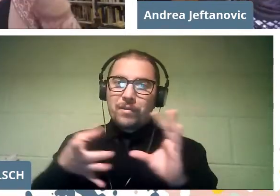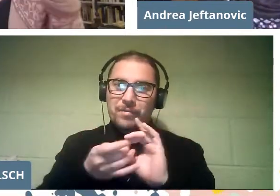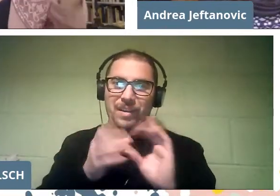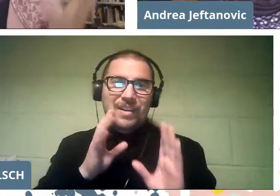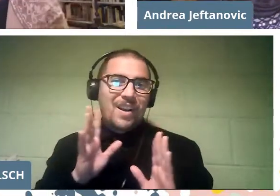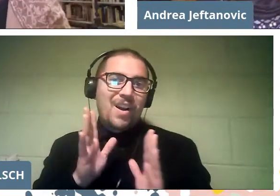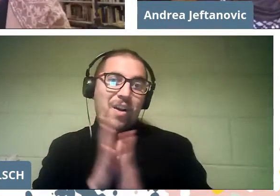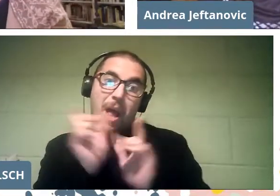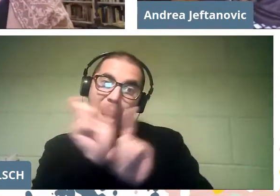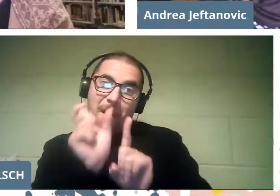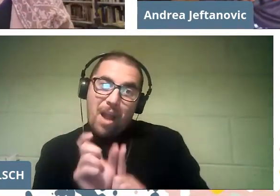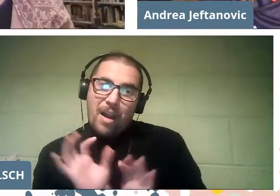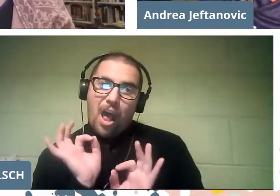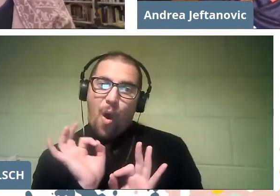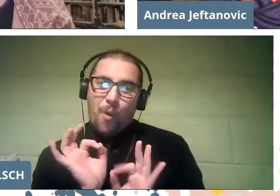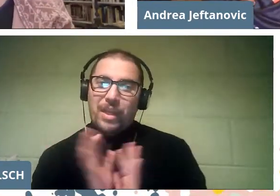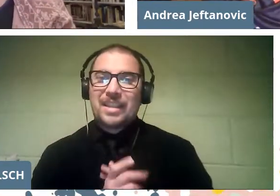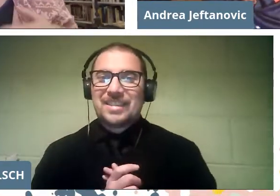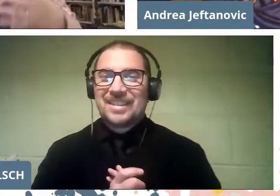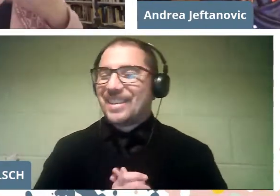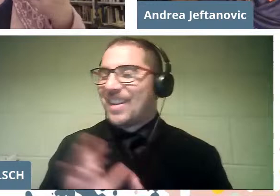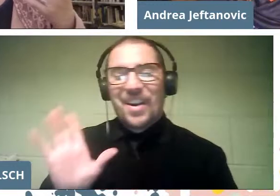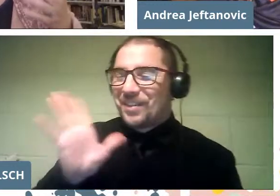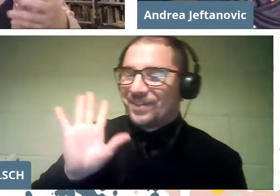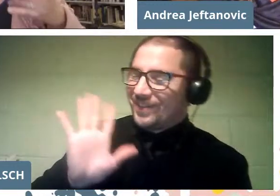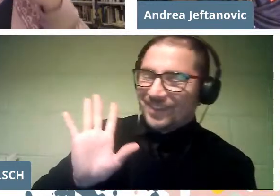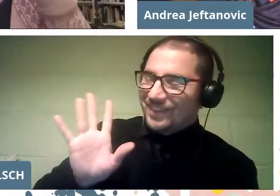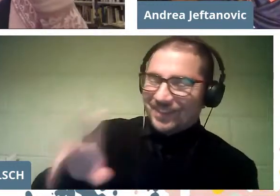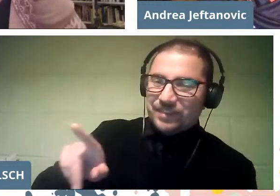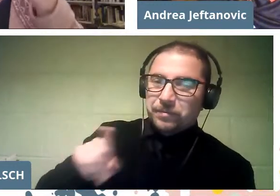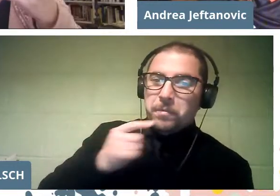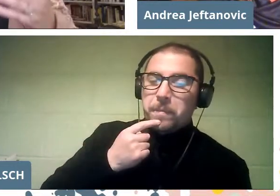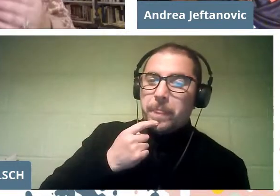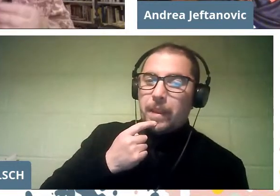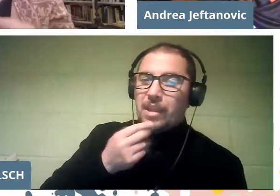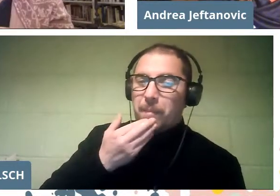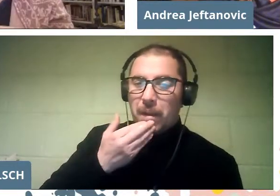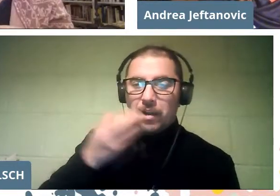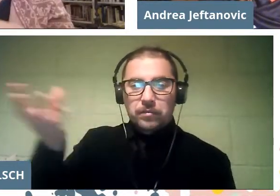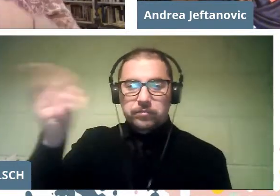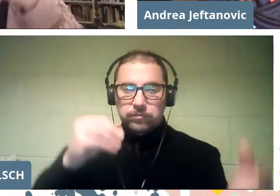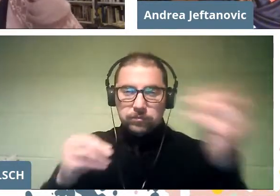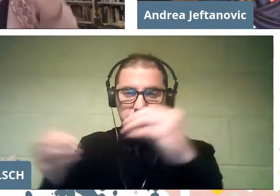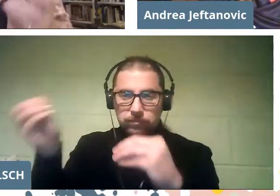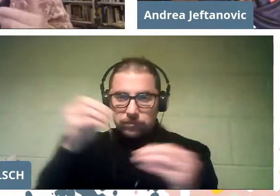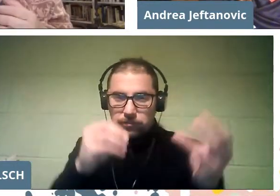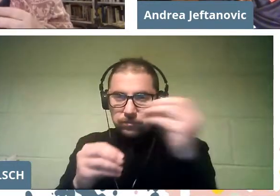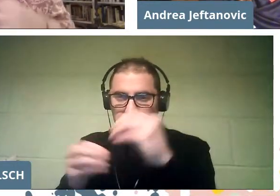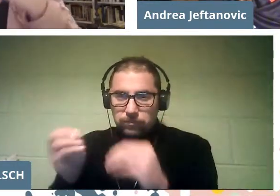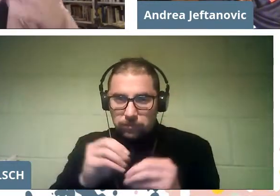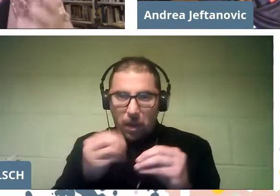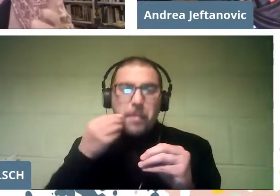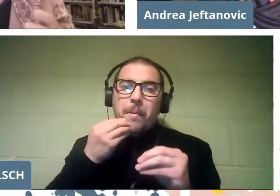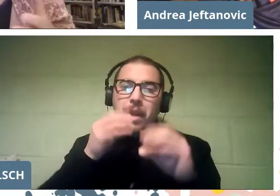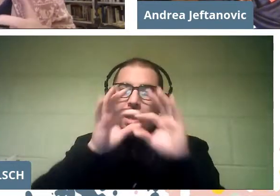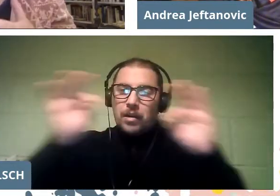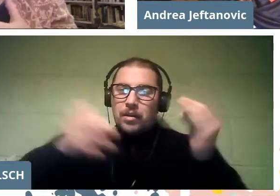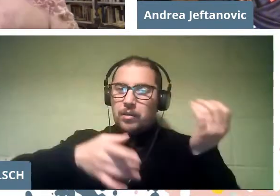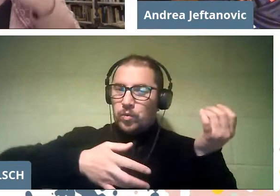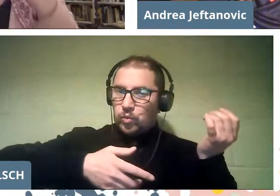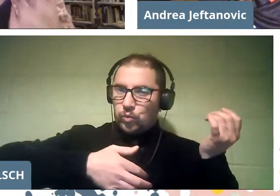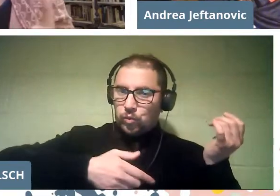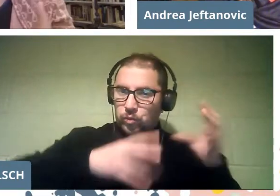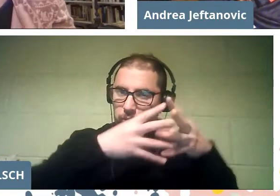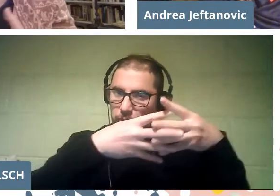con los conceptos. No, lo que pasa es que está tan lleno de, de cuerdas tan líricas, todo lo